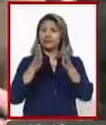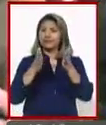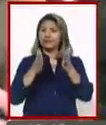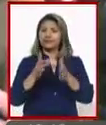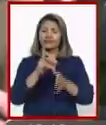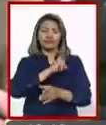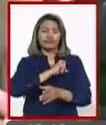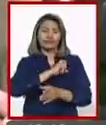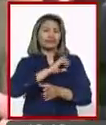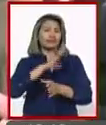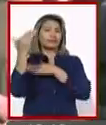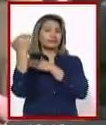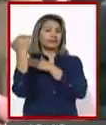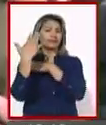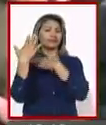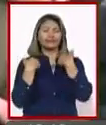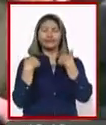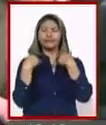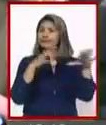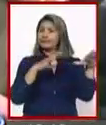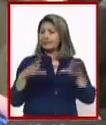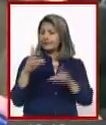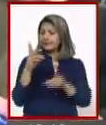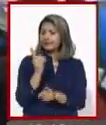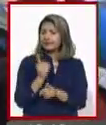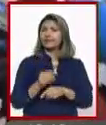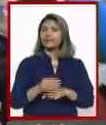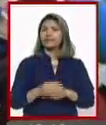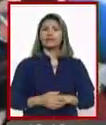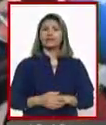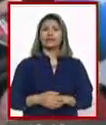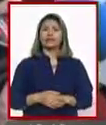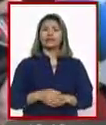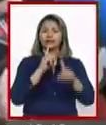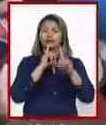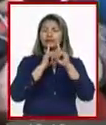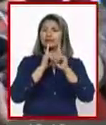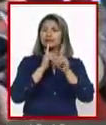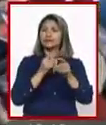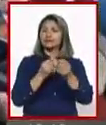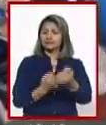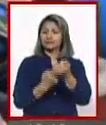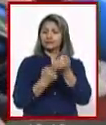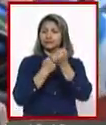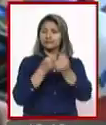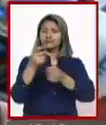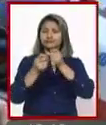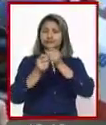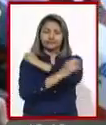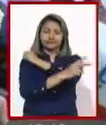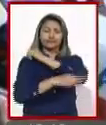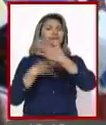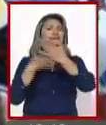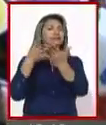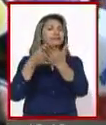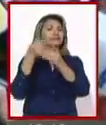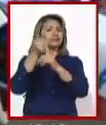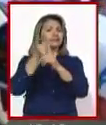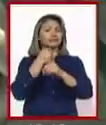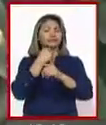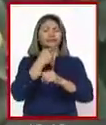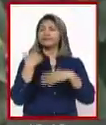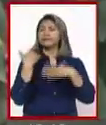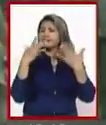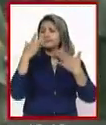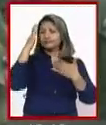de Santa Cruz que tome las acciones que sean necesarias. Esta orden fue inmediatamente respaldada por el director nacional de lucha contra el crimen, quien también